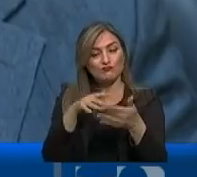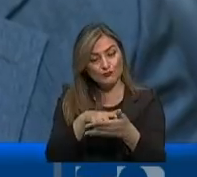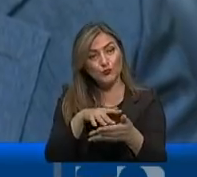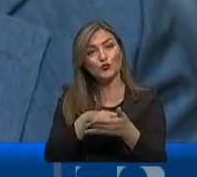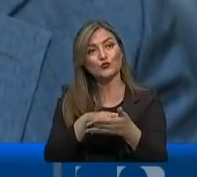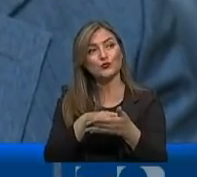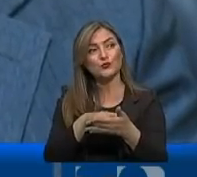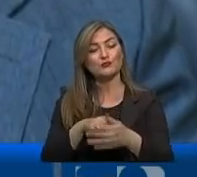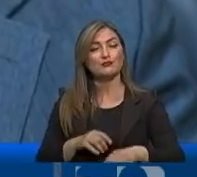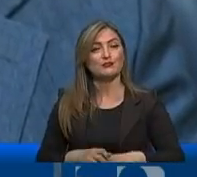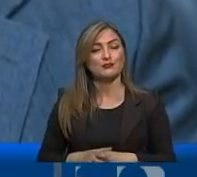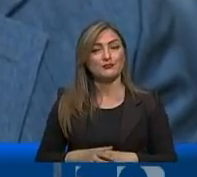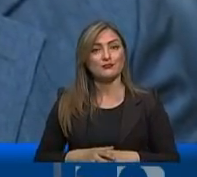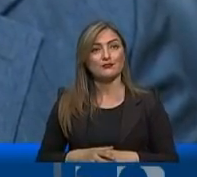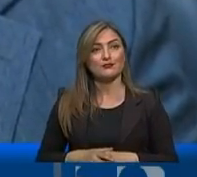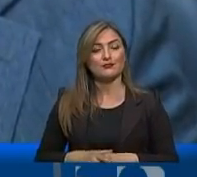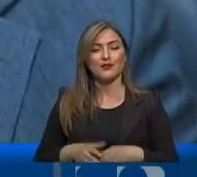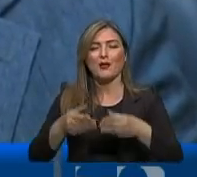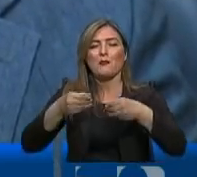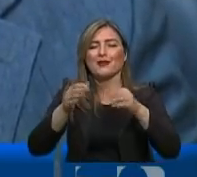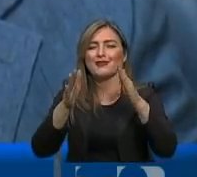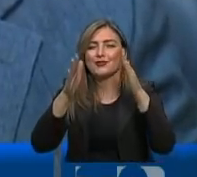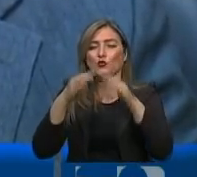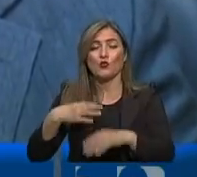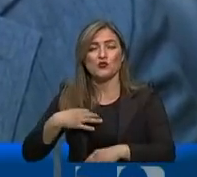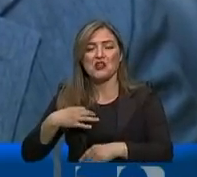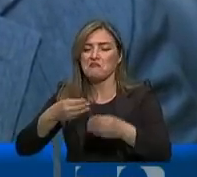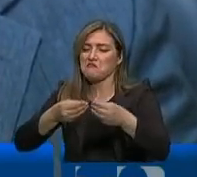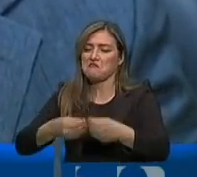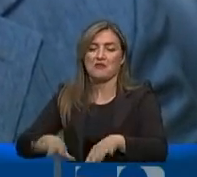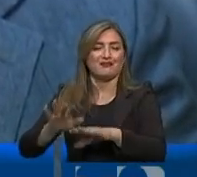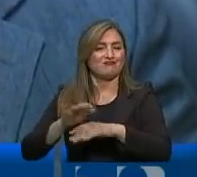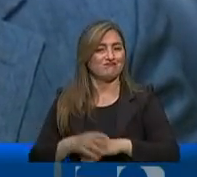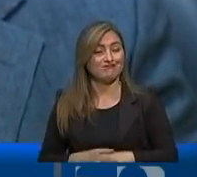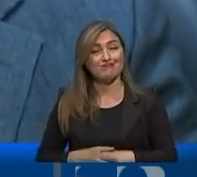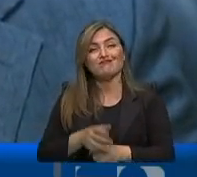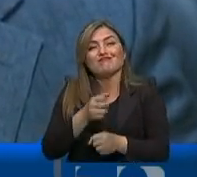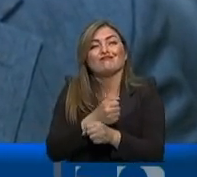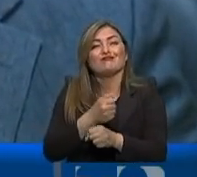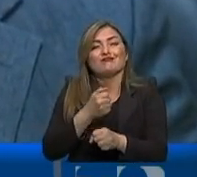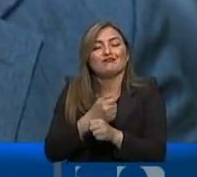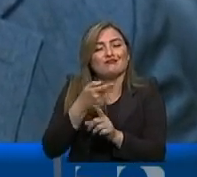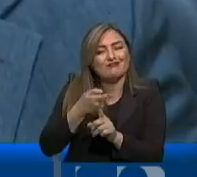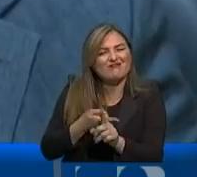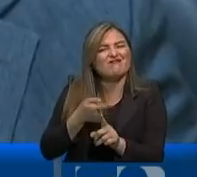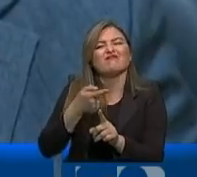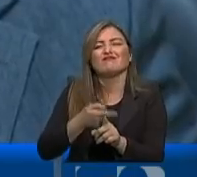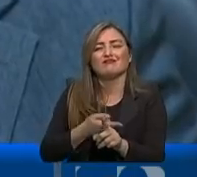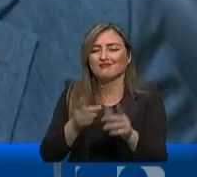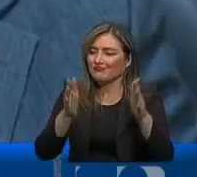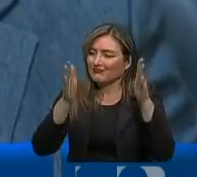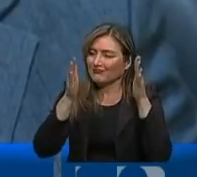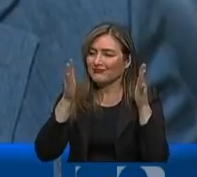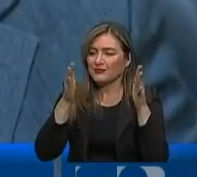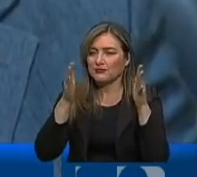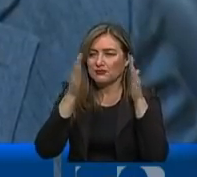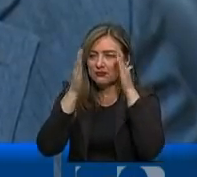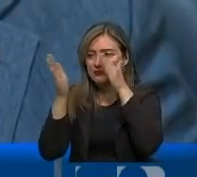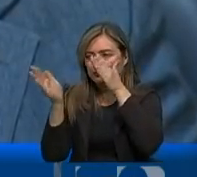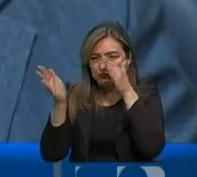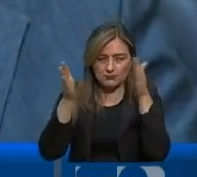estudiantes han perdido su atención voluntaria y están trabajando estos meses con atención